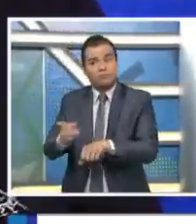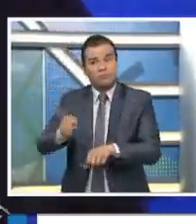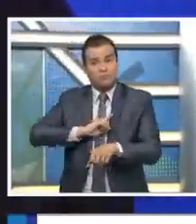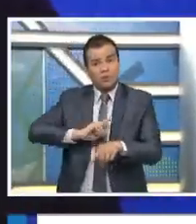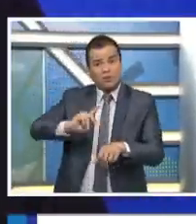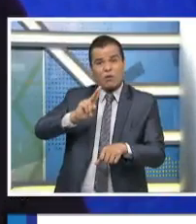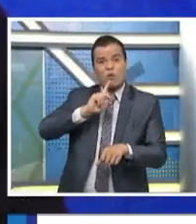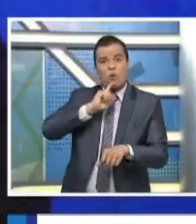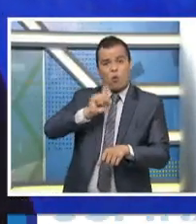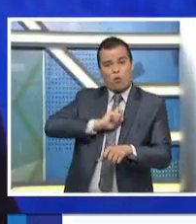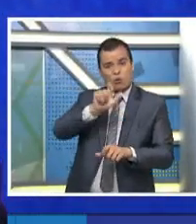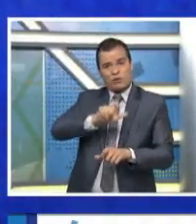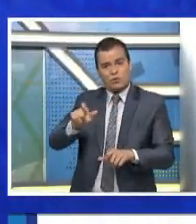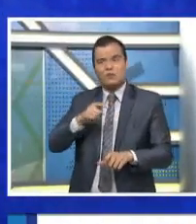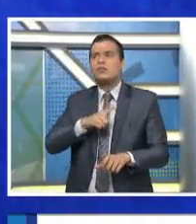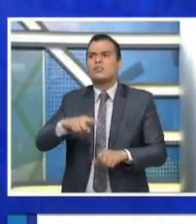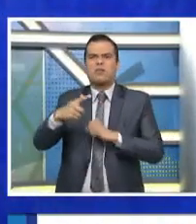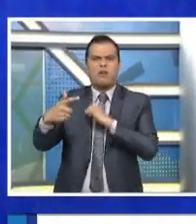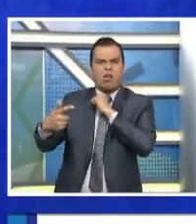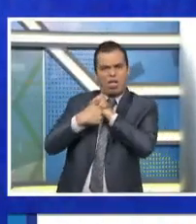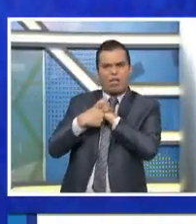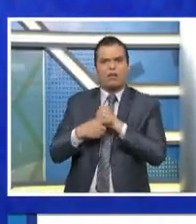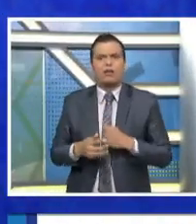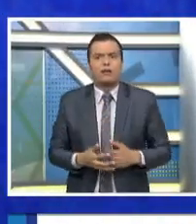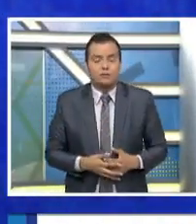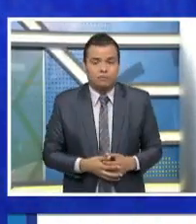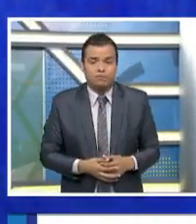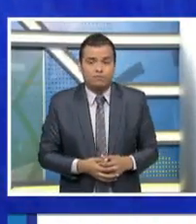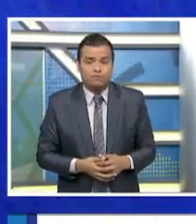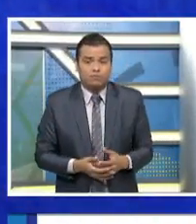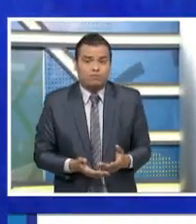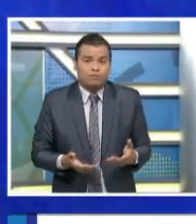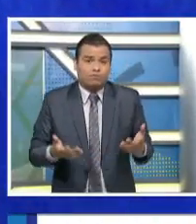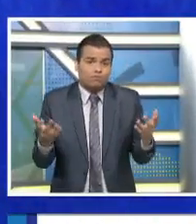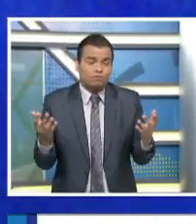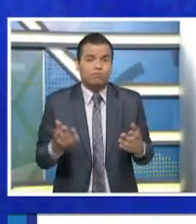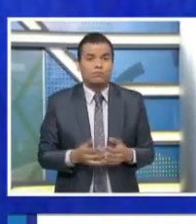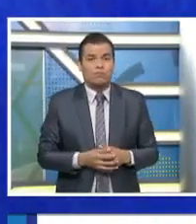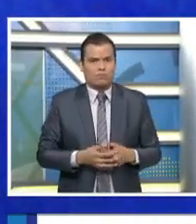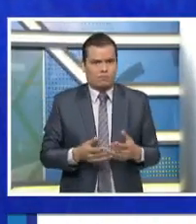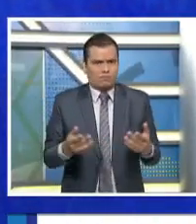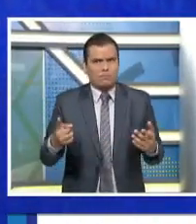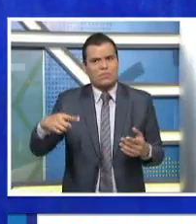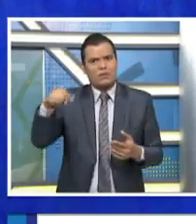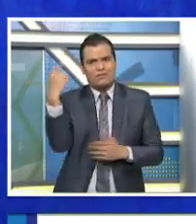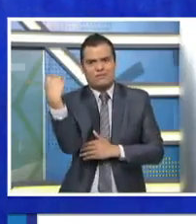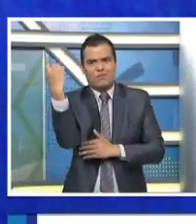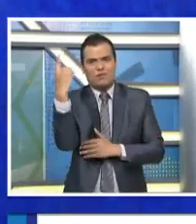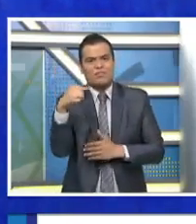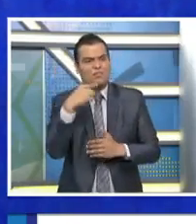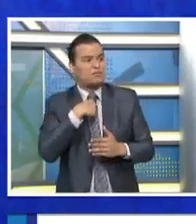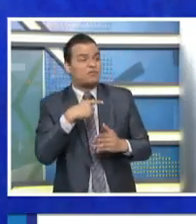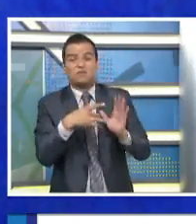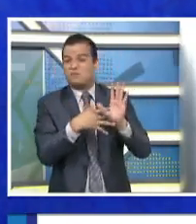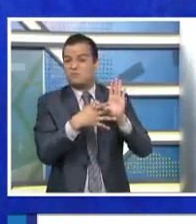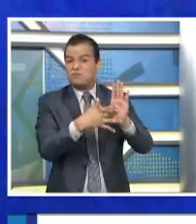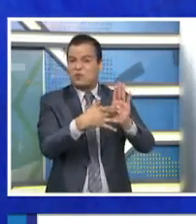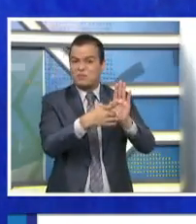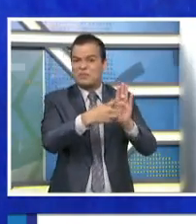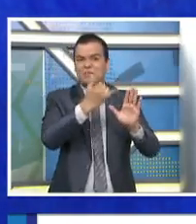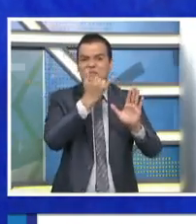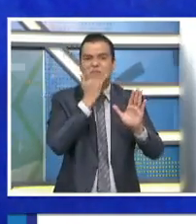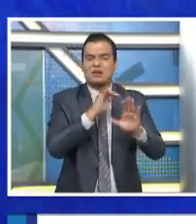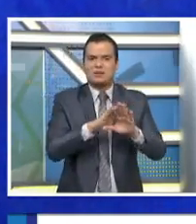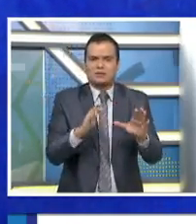adversarios. No puede haber otra motivación distinta que otra campaña de querer hacer tanto daño. Y estoy